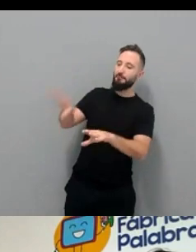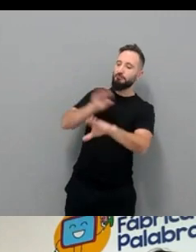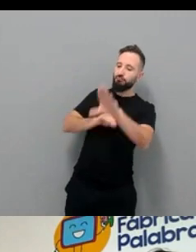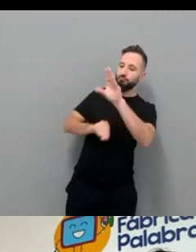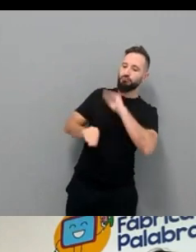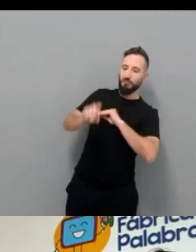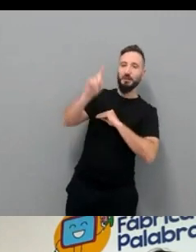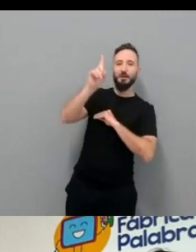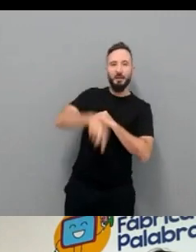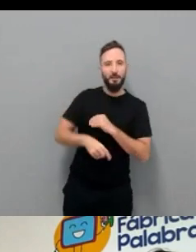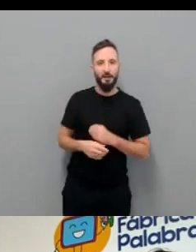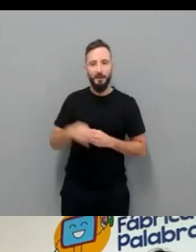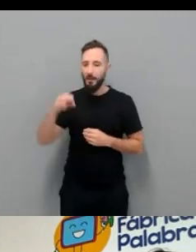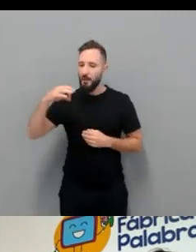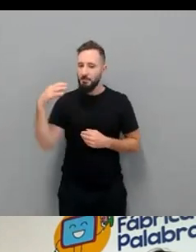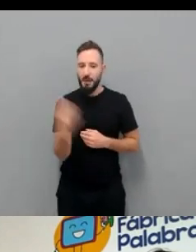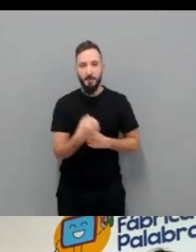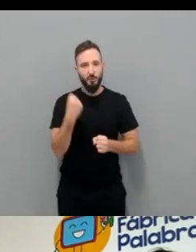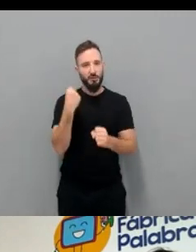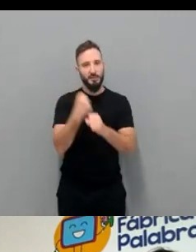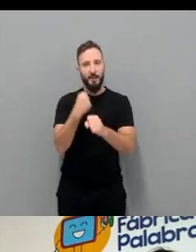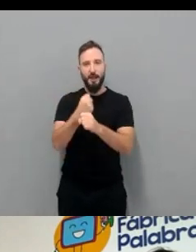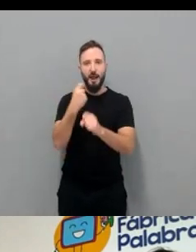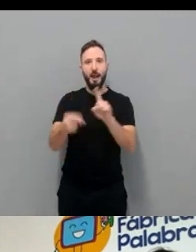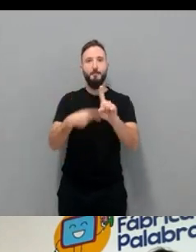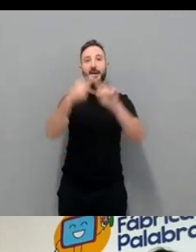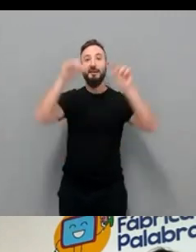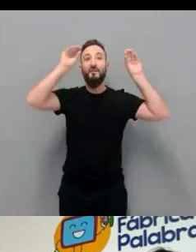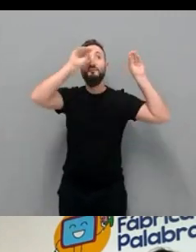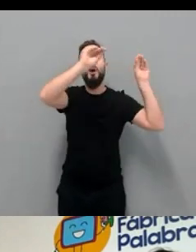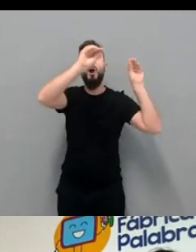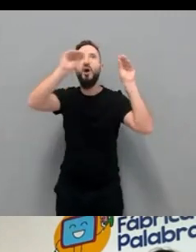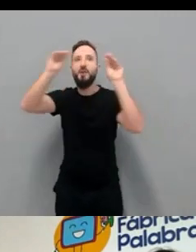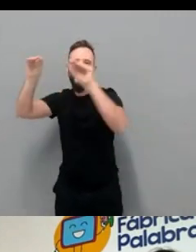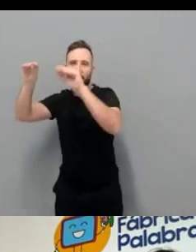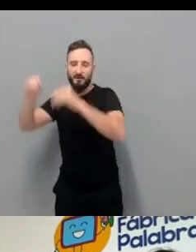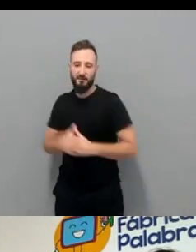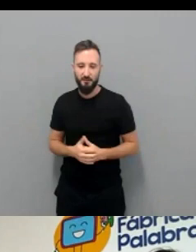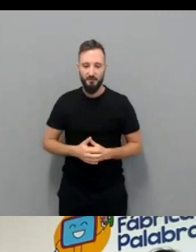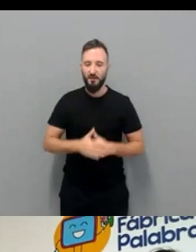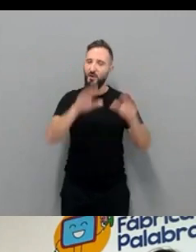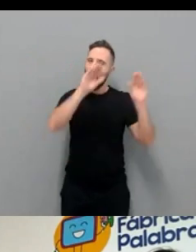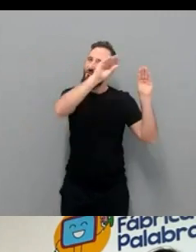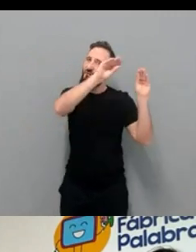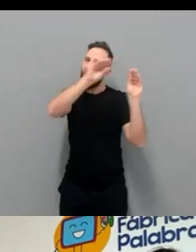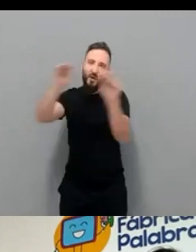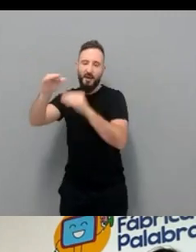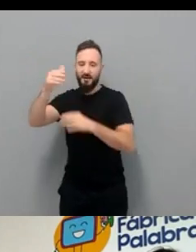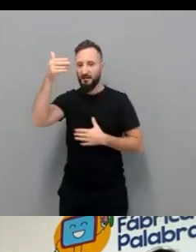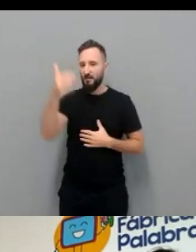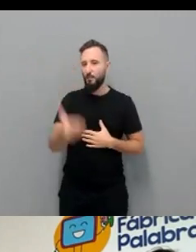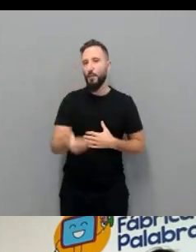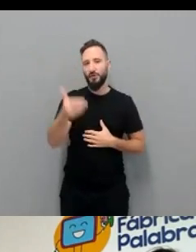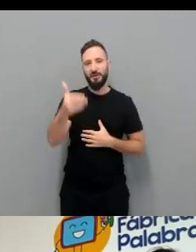ahí estamos. Hay que trabajar y formar, sobre todo formar e informar. Es muy, muy, muy necesario.